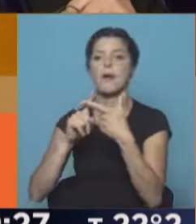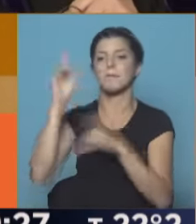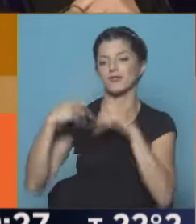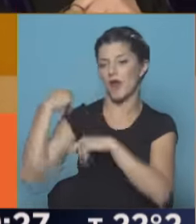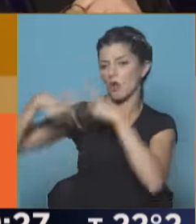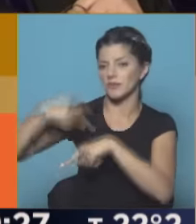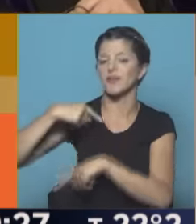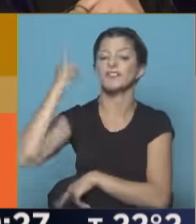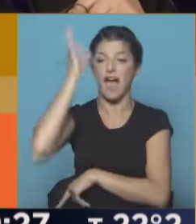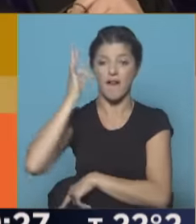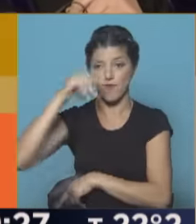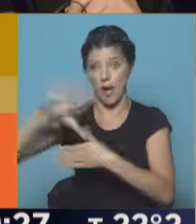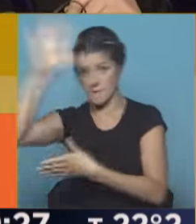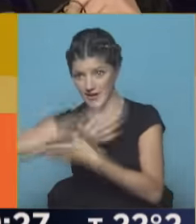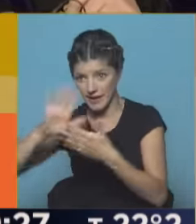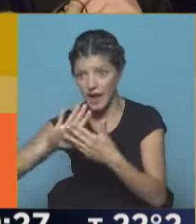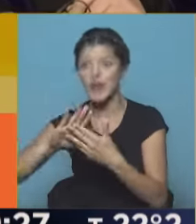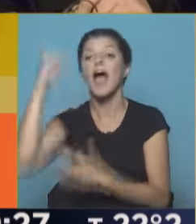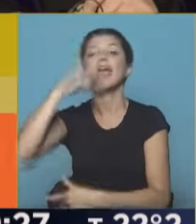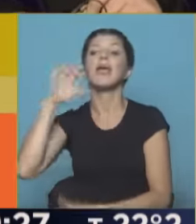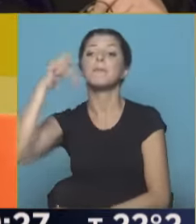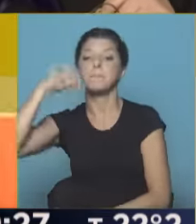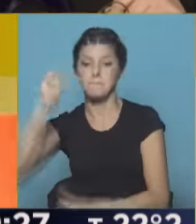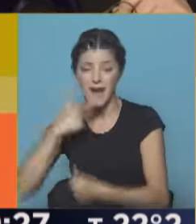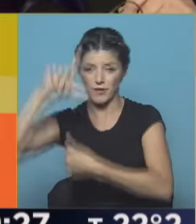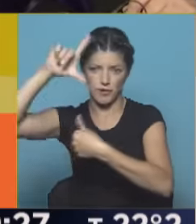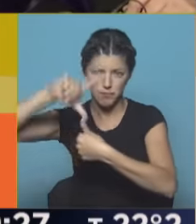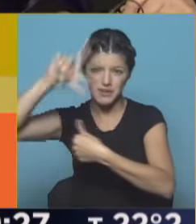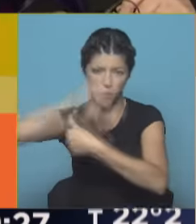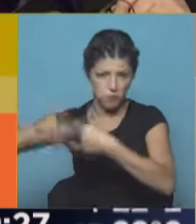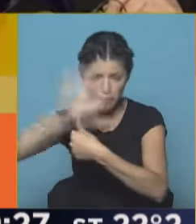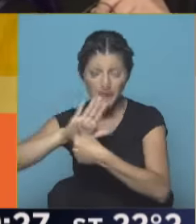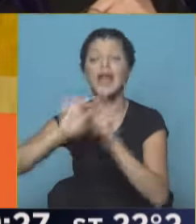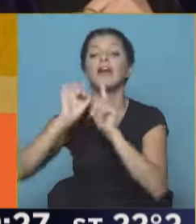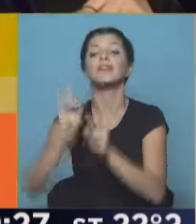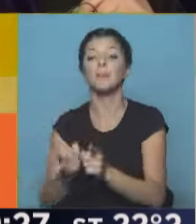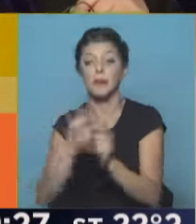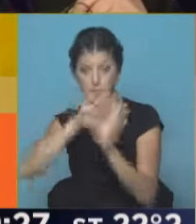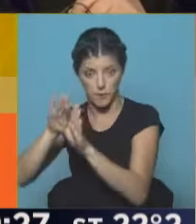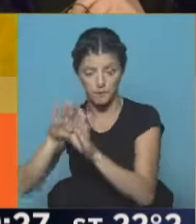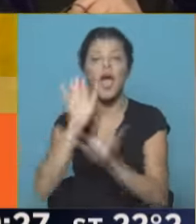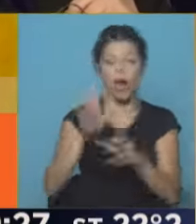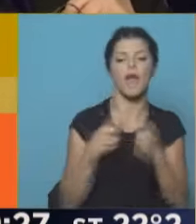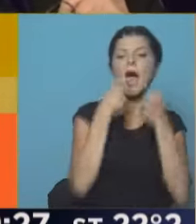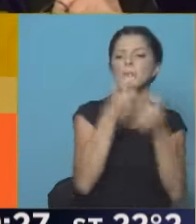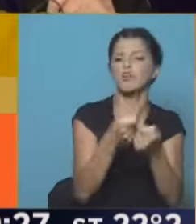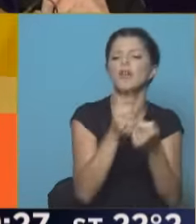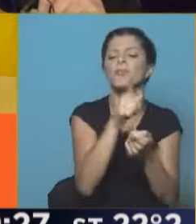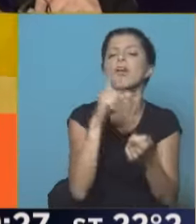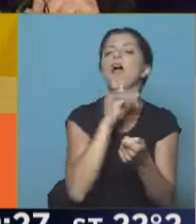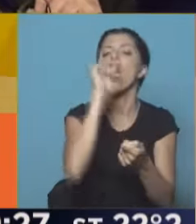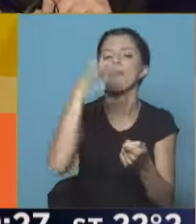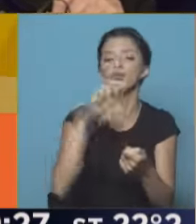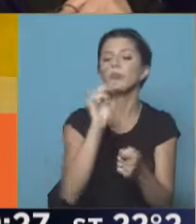asiáticos? ¿La comunidad hispana también? ¿Y quiénes votan entonces por Donald Trump? ¿La gente de los jubilados? ¿La gente del campo? ¿La gente